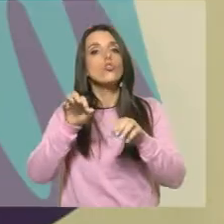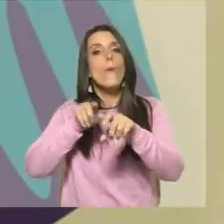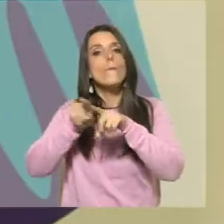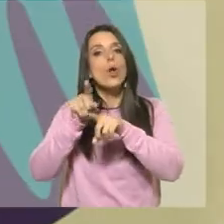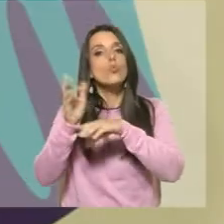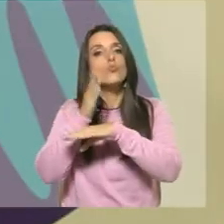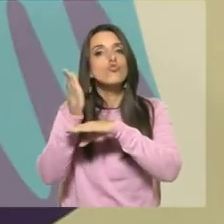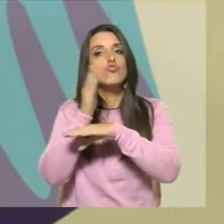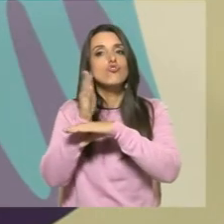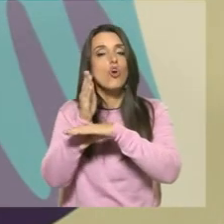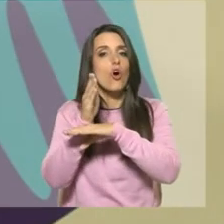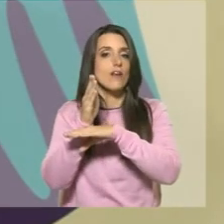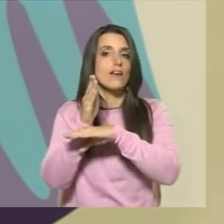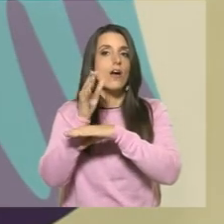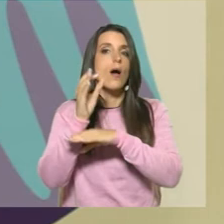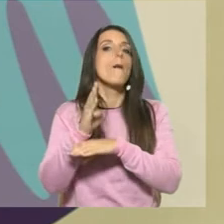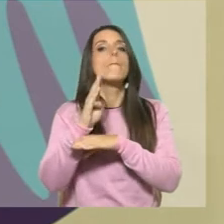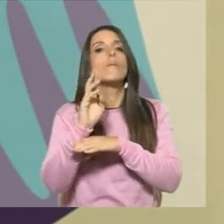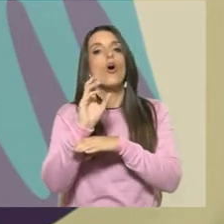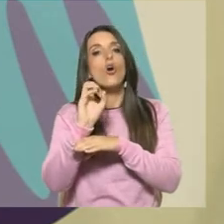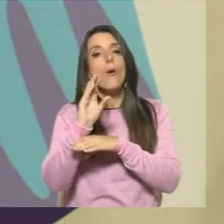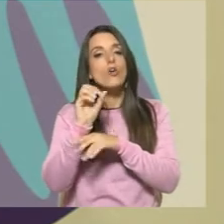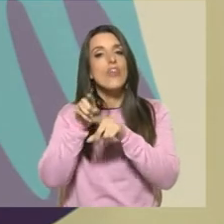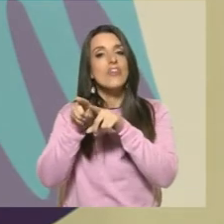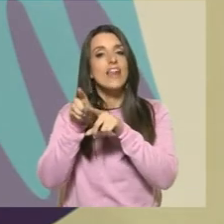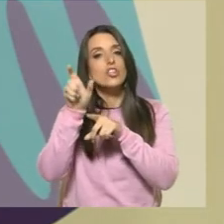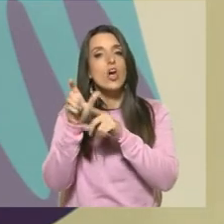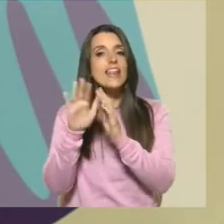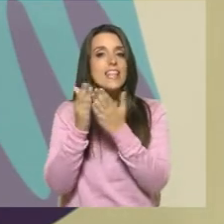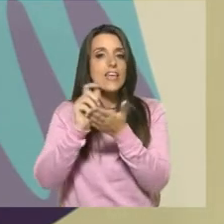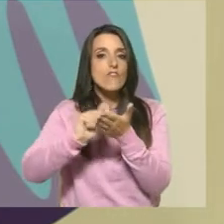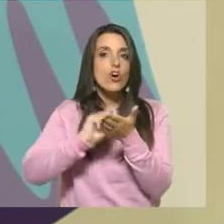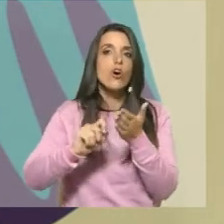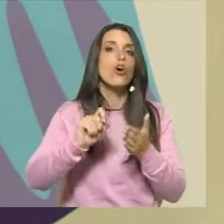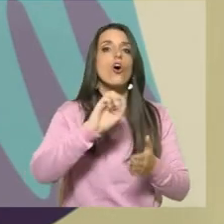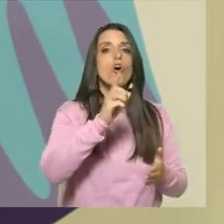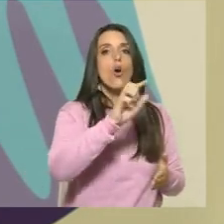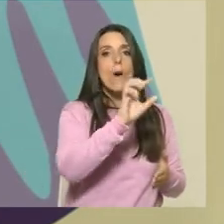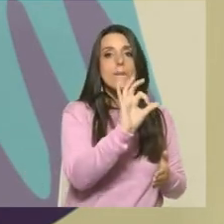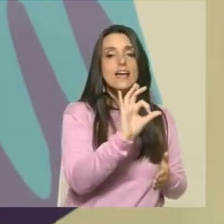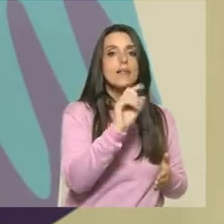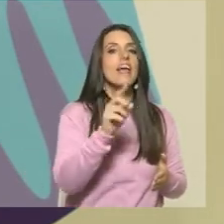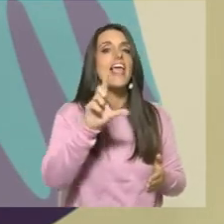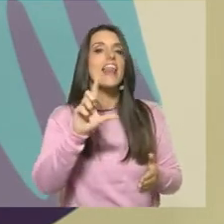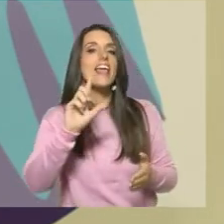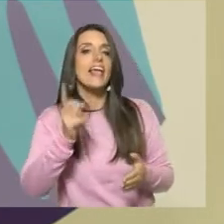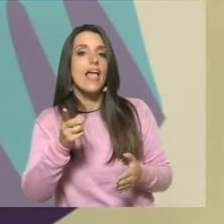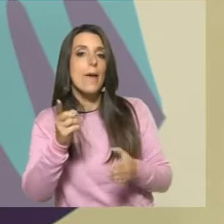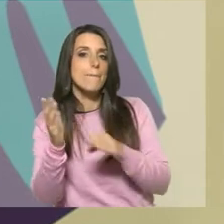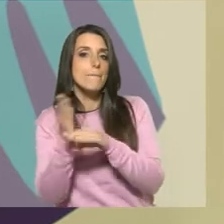Producciones, de Ezequiel Proscopio, que es el director y el que hizo el libro, Lorena Gómez, de LG Producciones, y